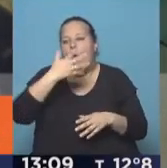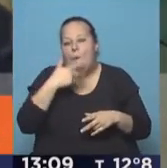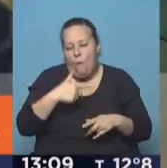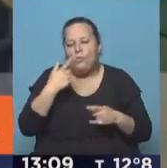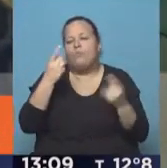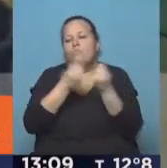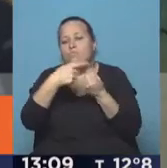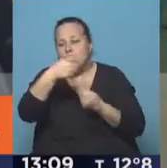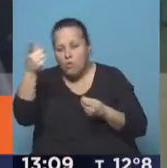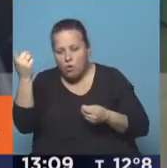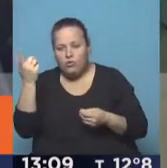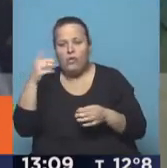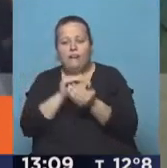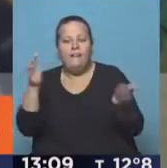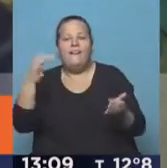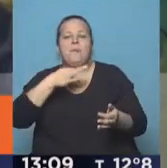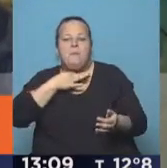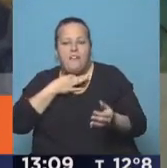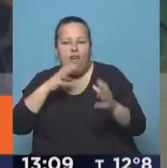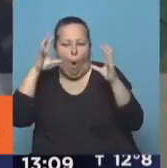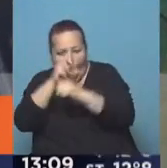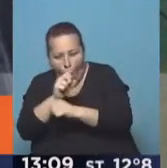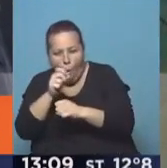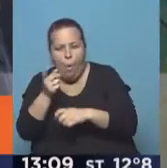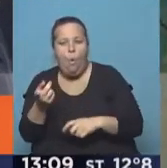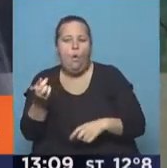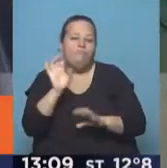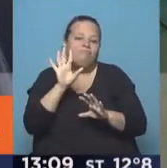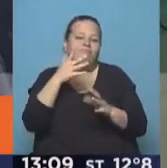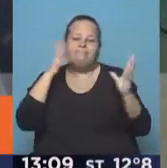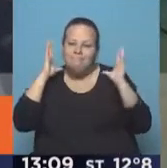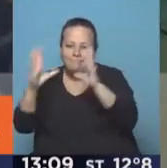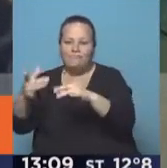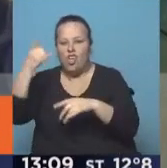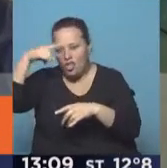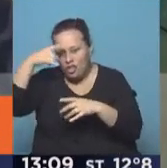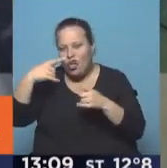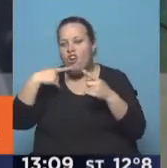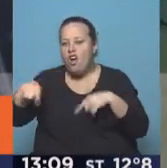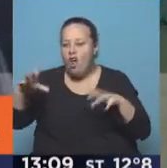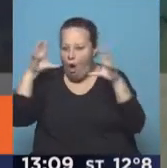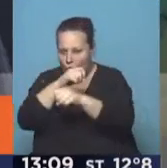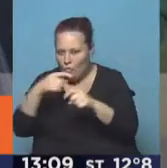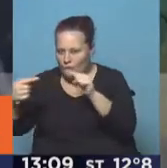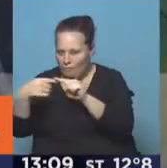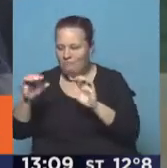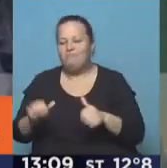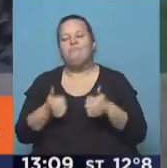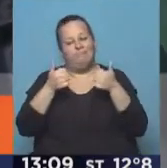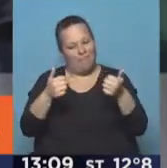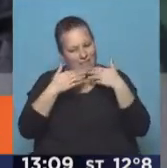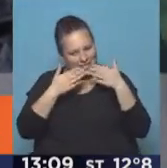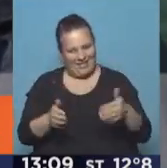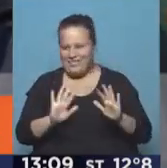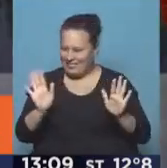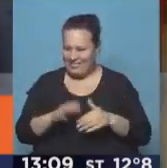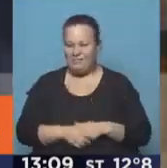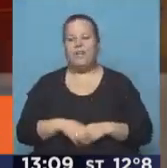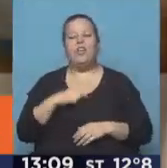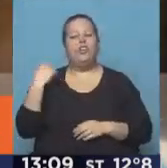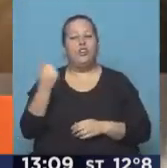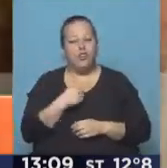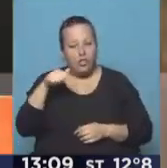muchos criadores que prefieren el color más fuerte y entonces echan toros que den colorado tapado. Muchas gracias, Luis.